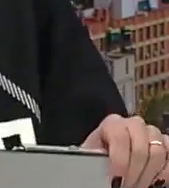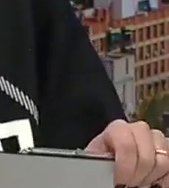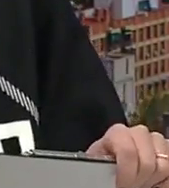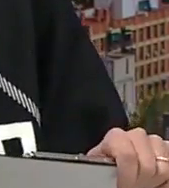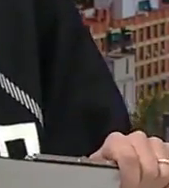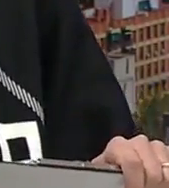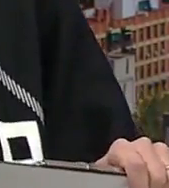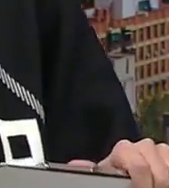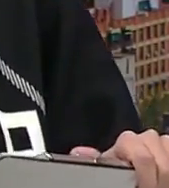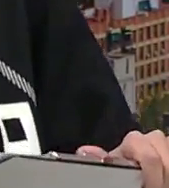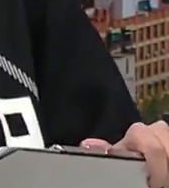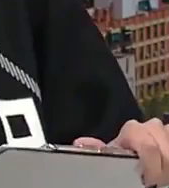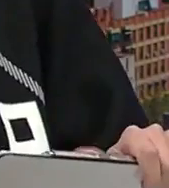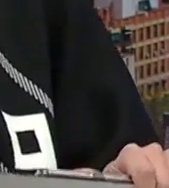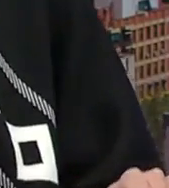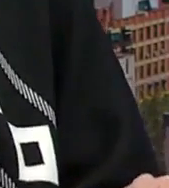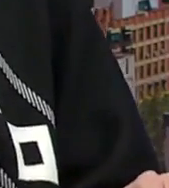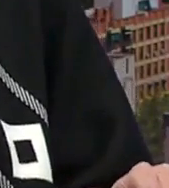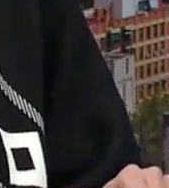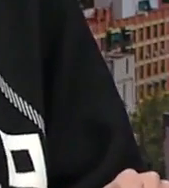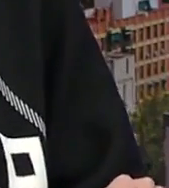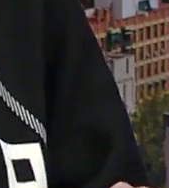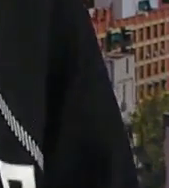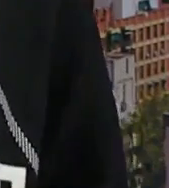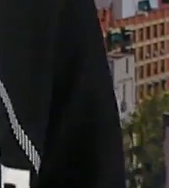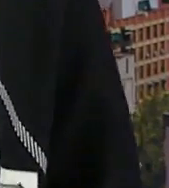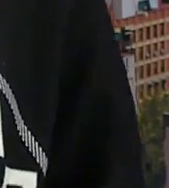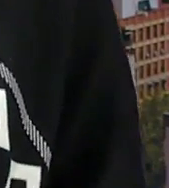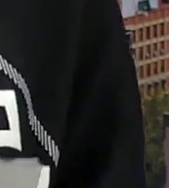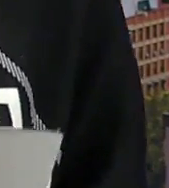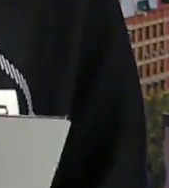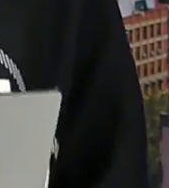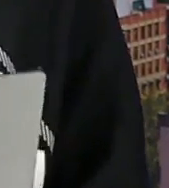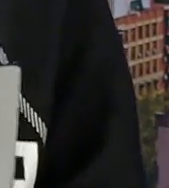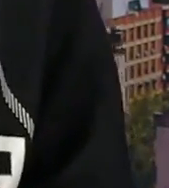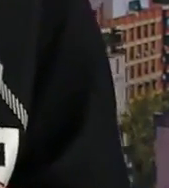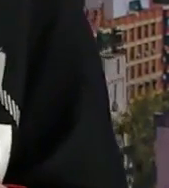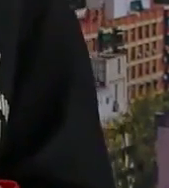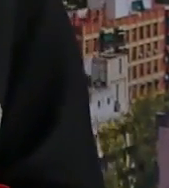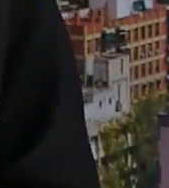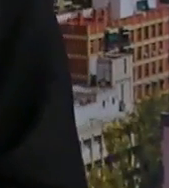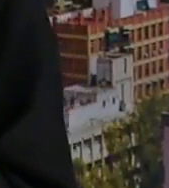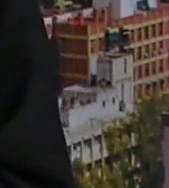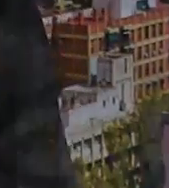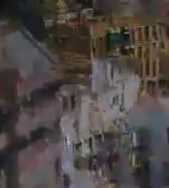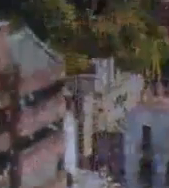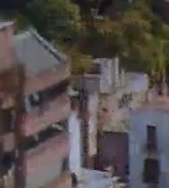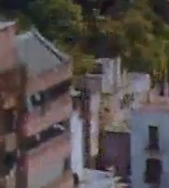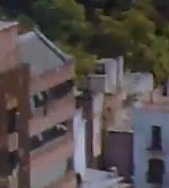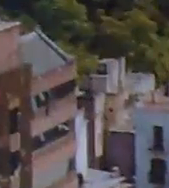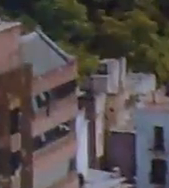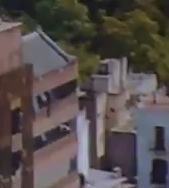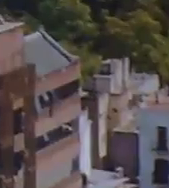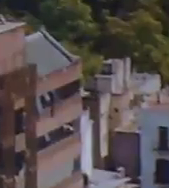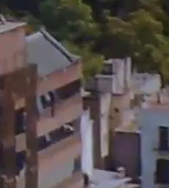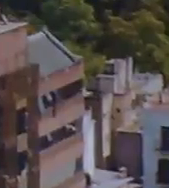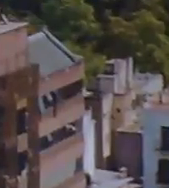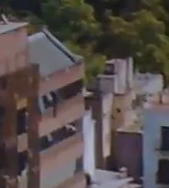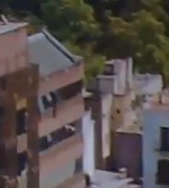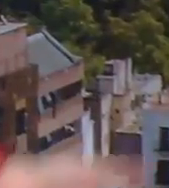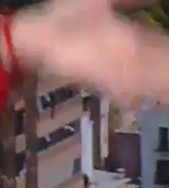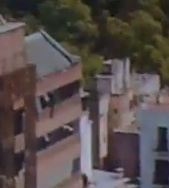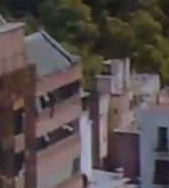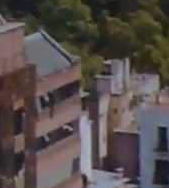mejor financiación. Tu moto ya en La Valle Motos. Gracias a la gente de La Valle Motos por estar en Buen Día Argentina. Fuerte el aplauso a todas